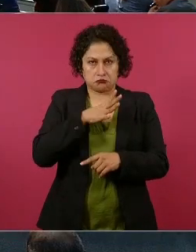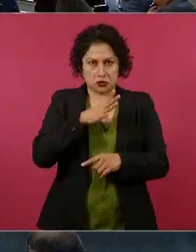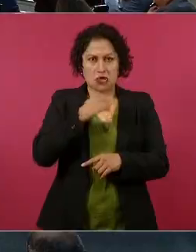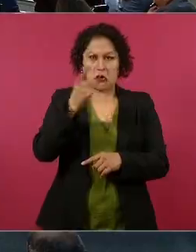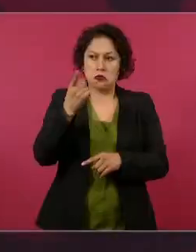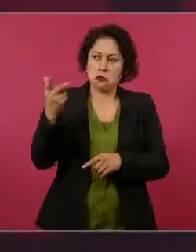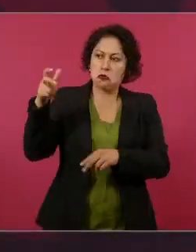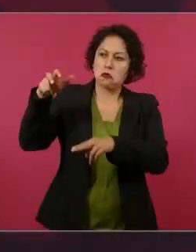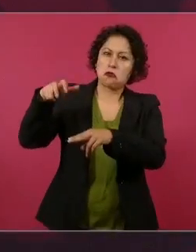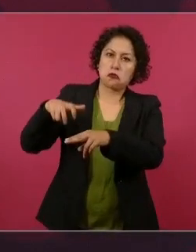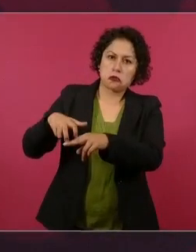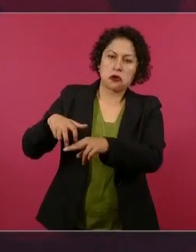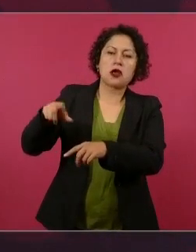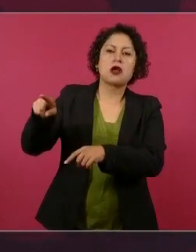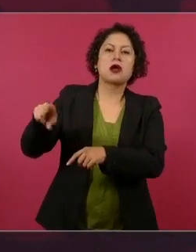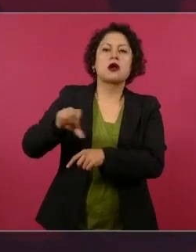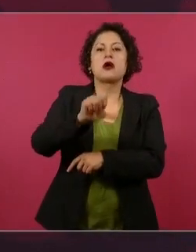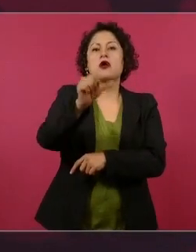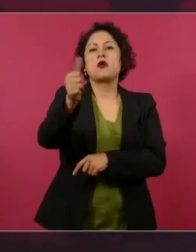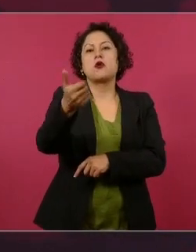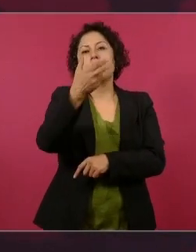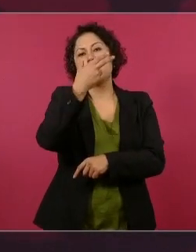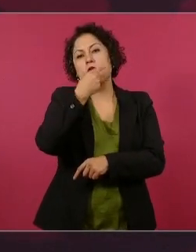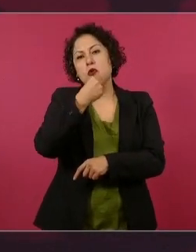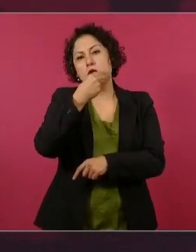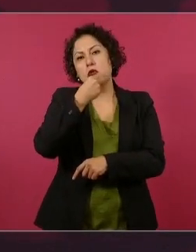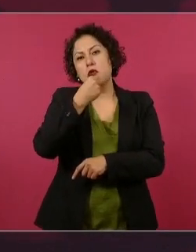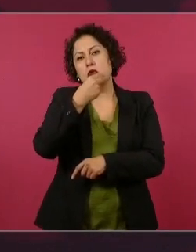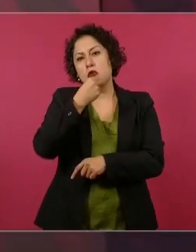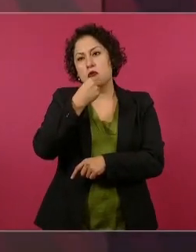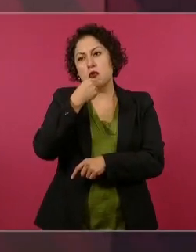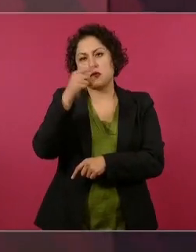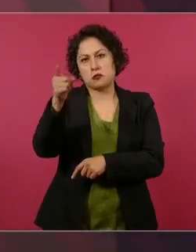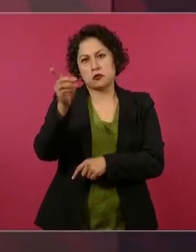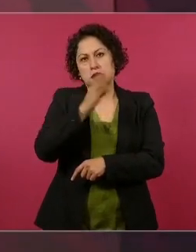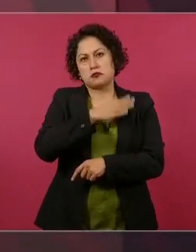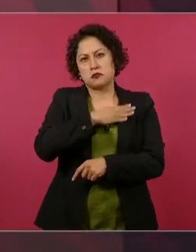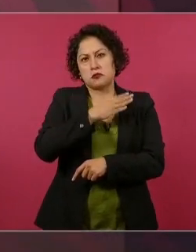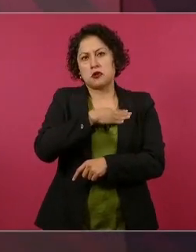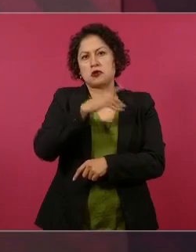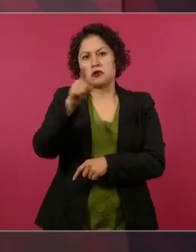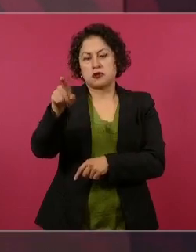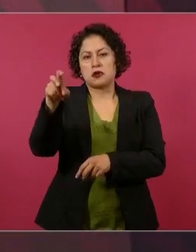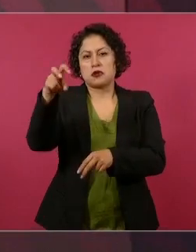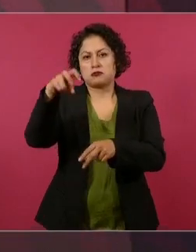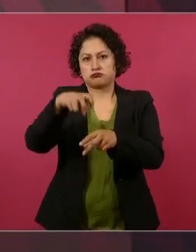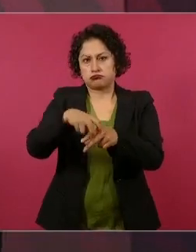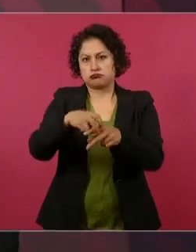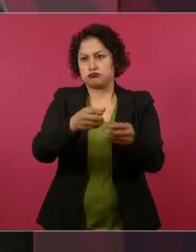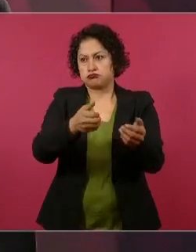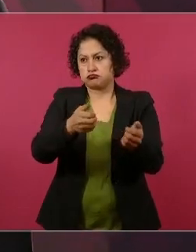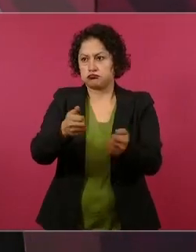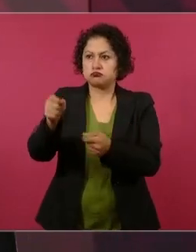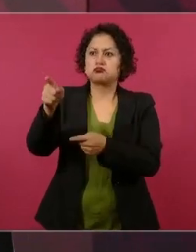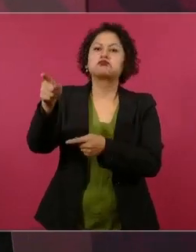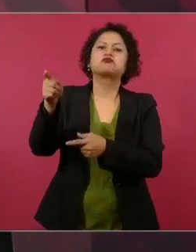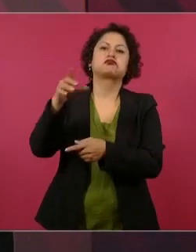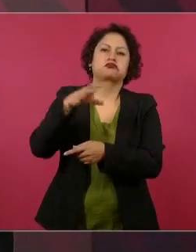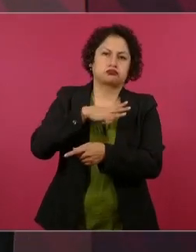luego un señor que tiene un hotel, que es una gente muy buena, el doctor Cervera, empezó a tener